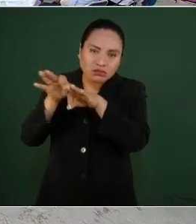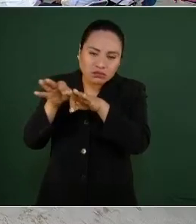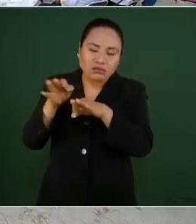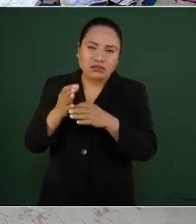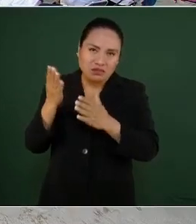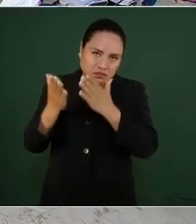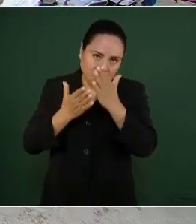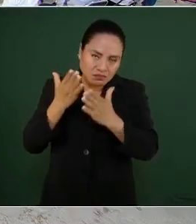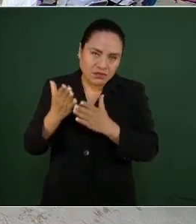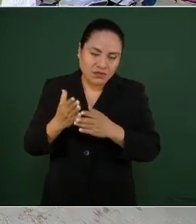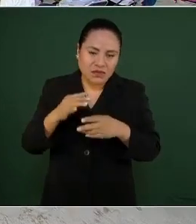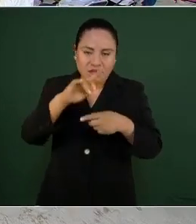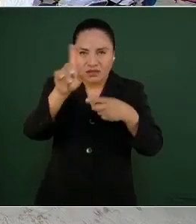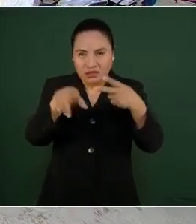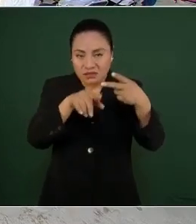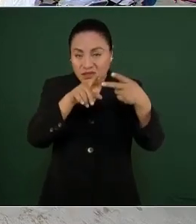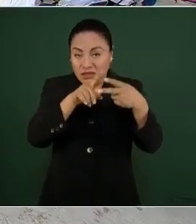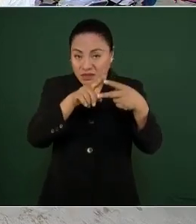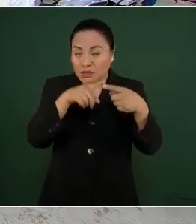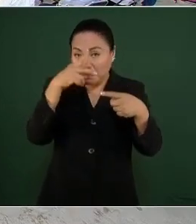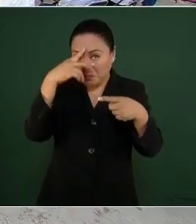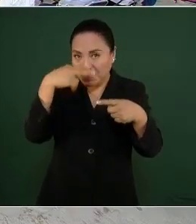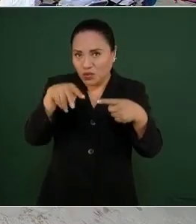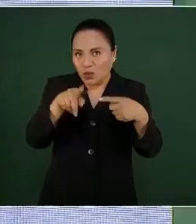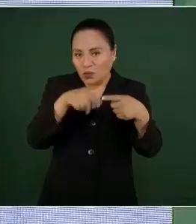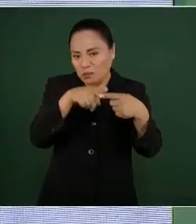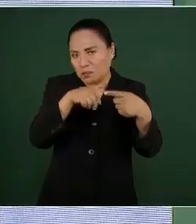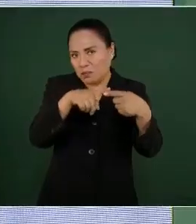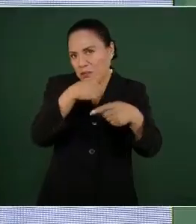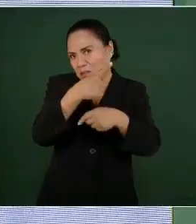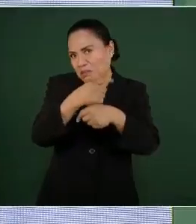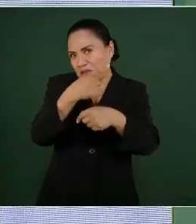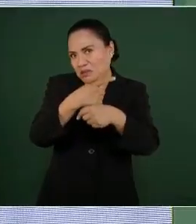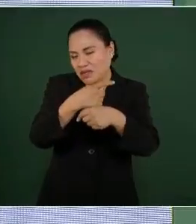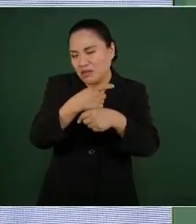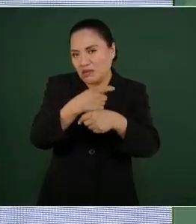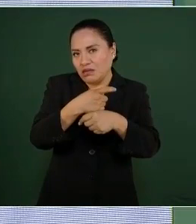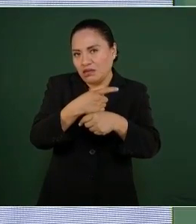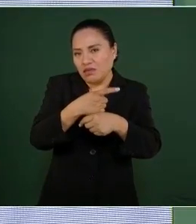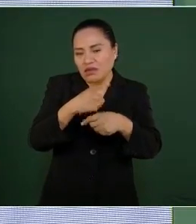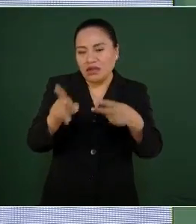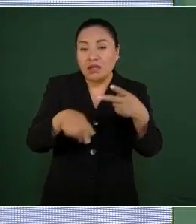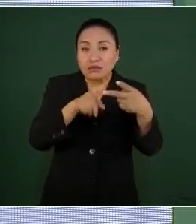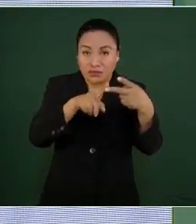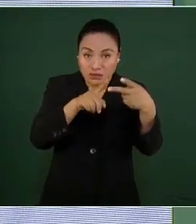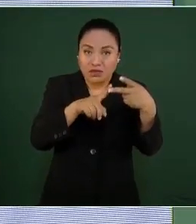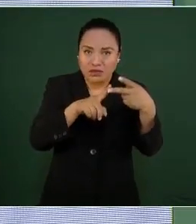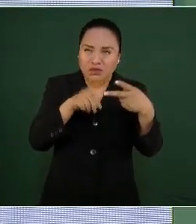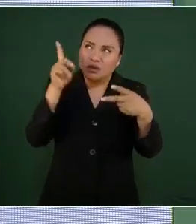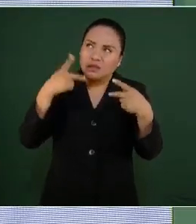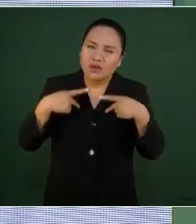el segundo país donde hablan más castellano,